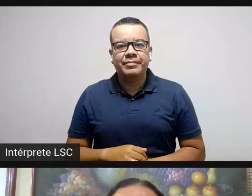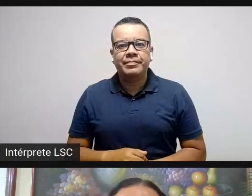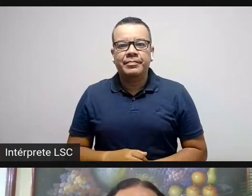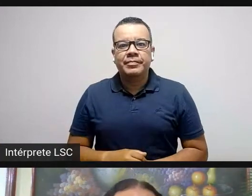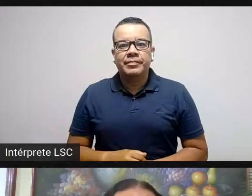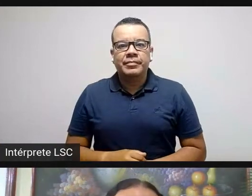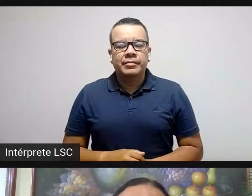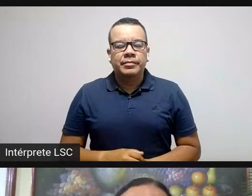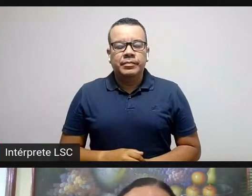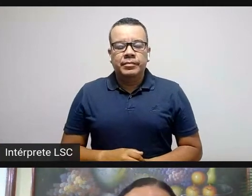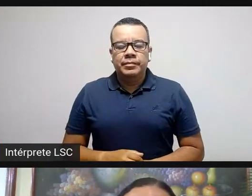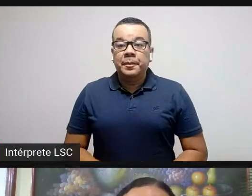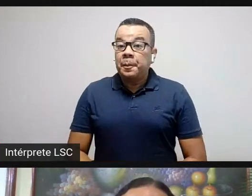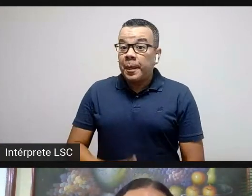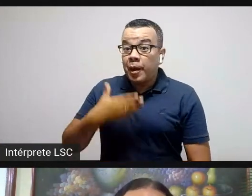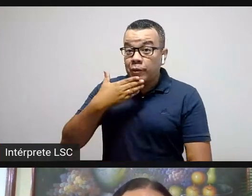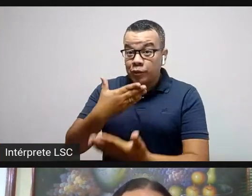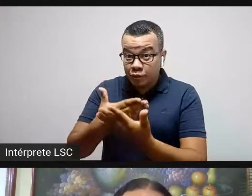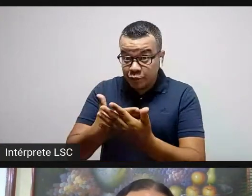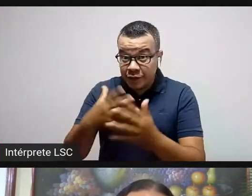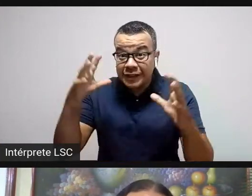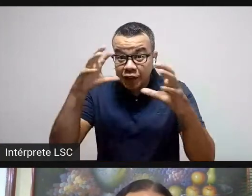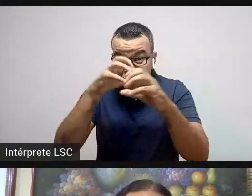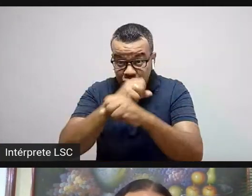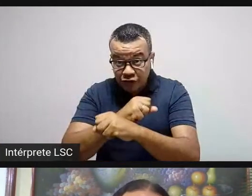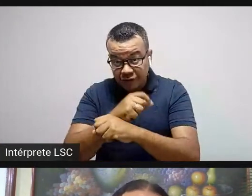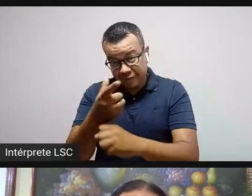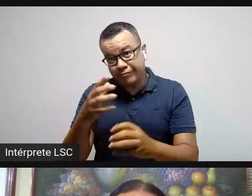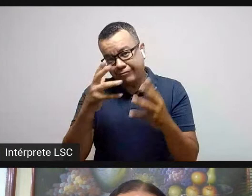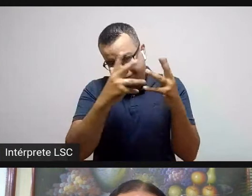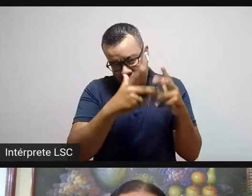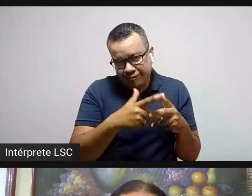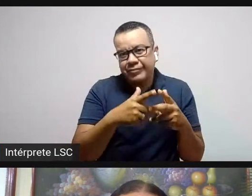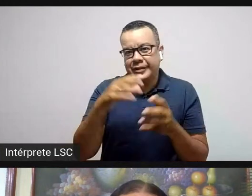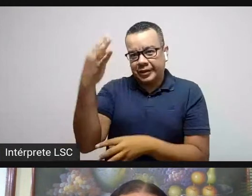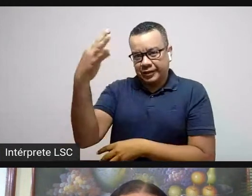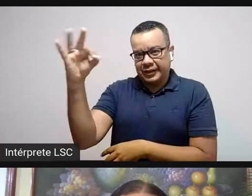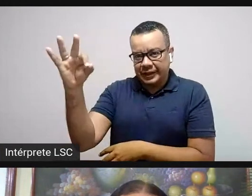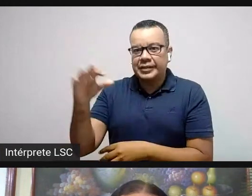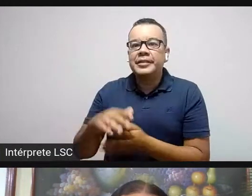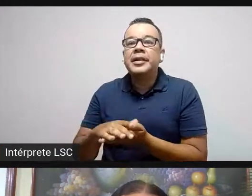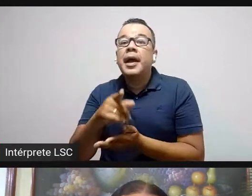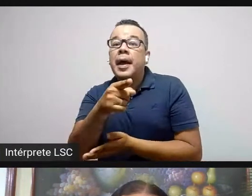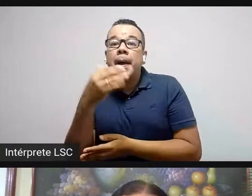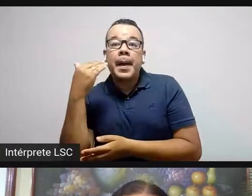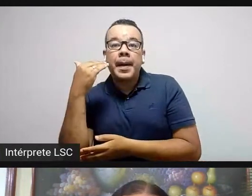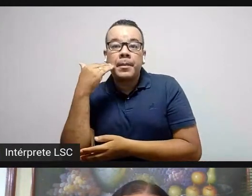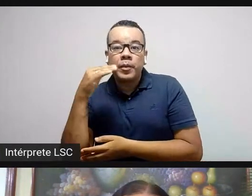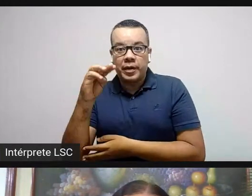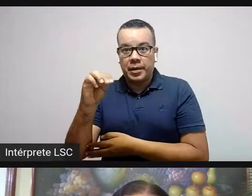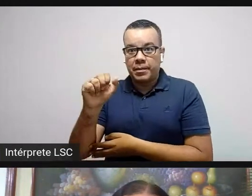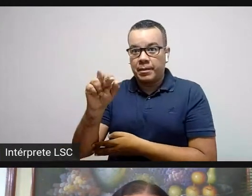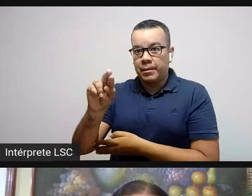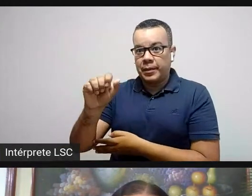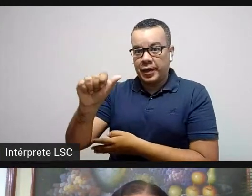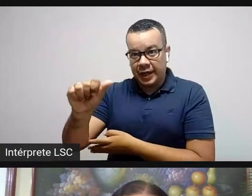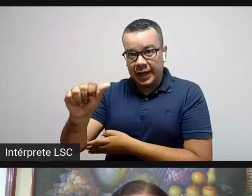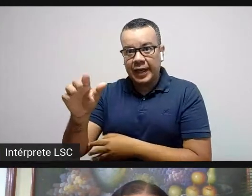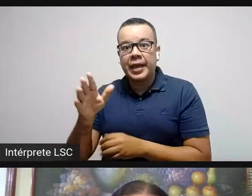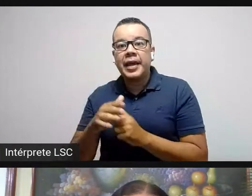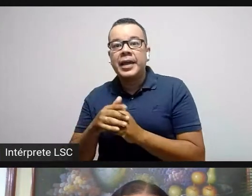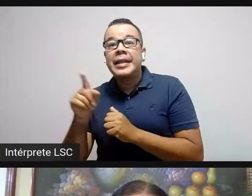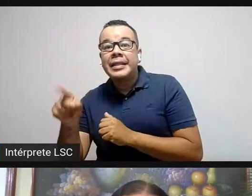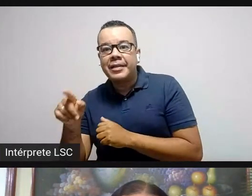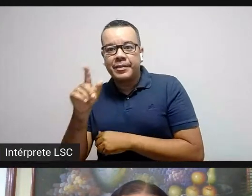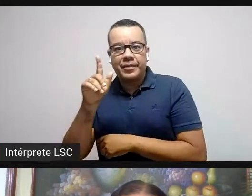Muy buenas noches a la Alianza Francesa, a María, a Fabián, quien va a ser hoy de Hermes